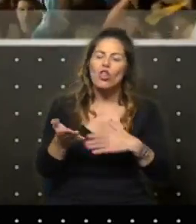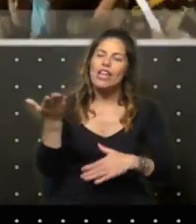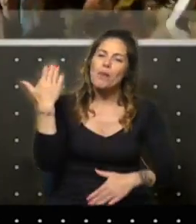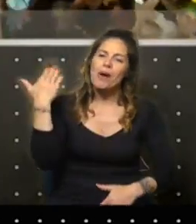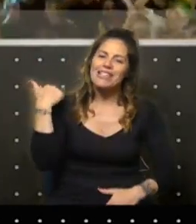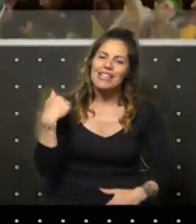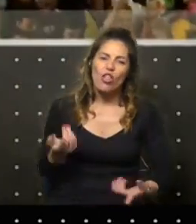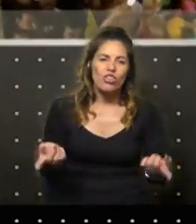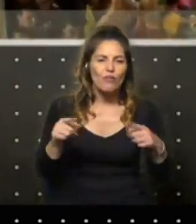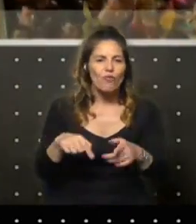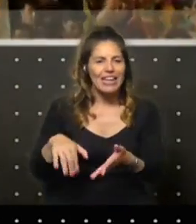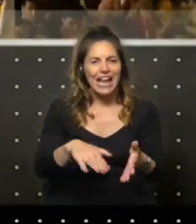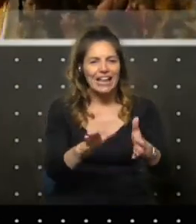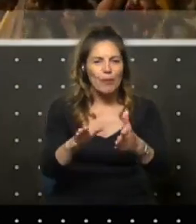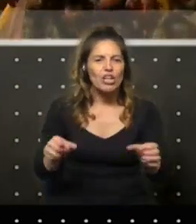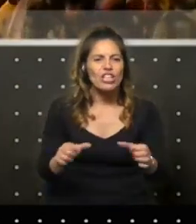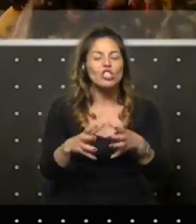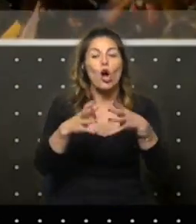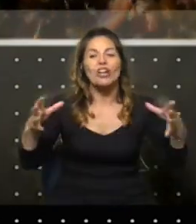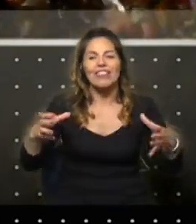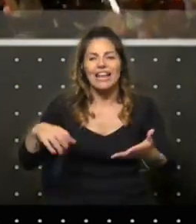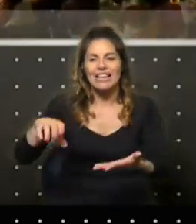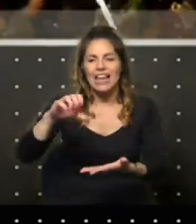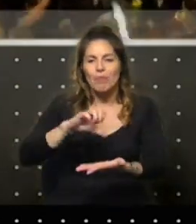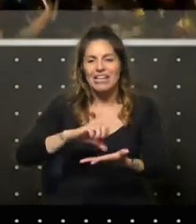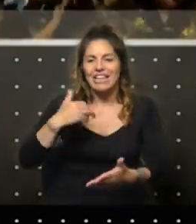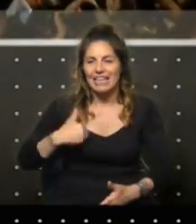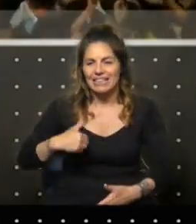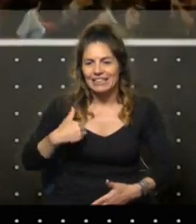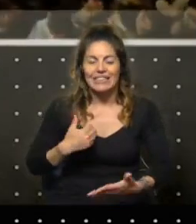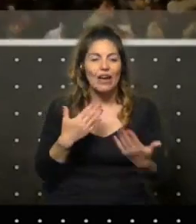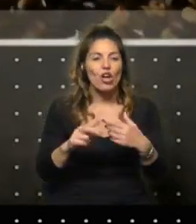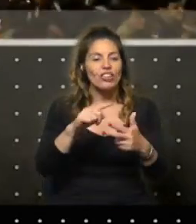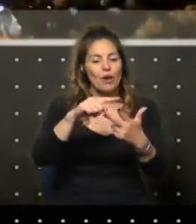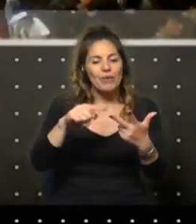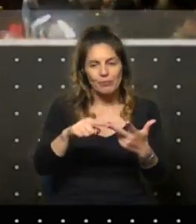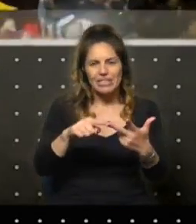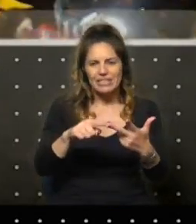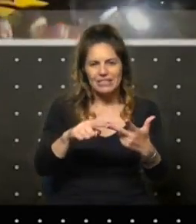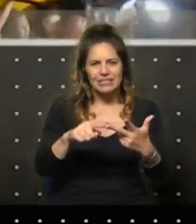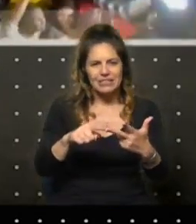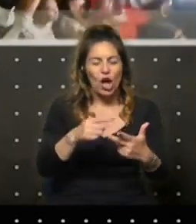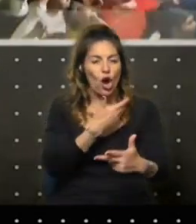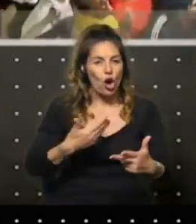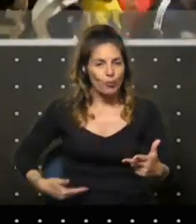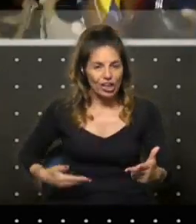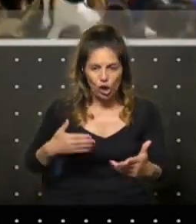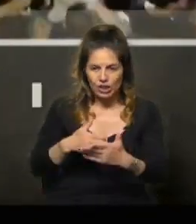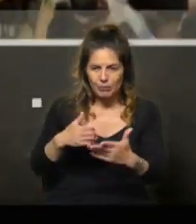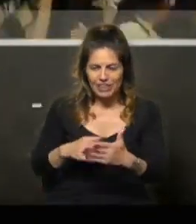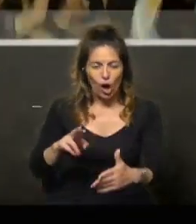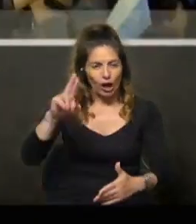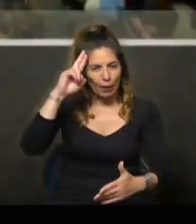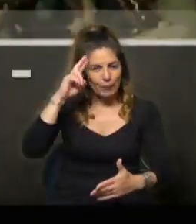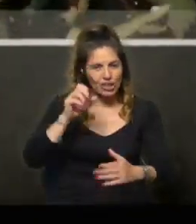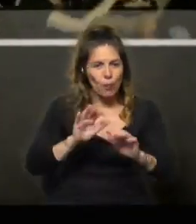de retomar este el camino que hizo grande a la Argentina eh habló de tres premisas del gobierno limitado el respeto